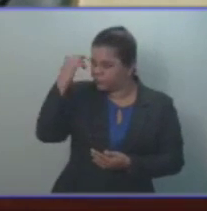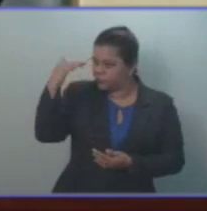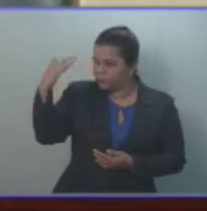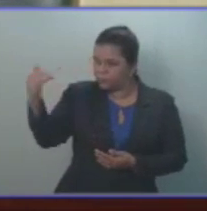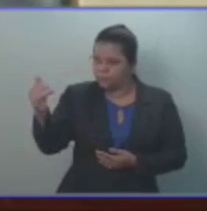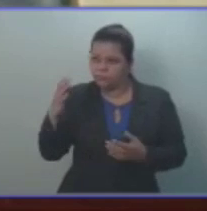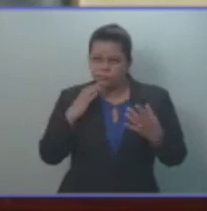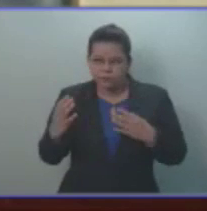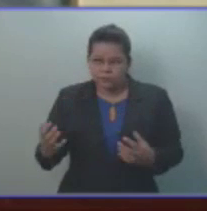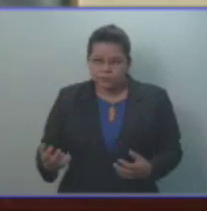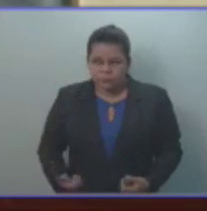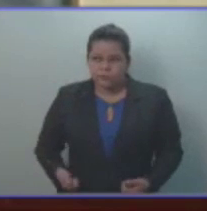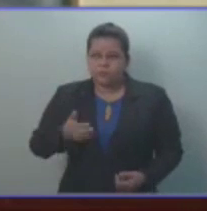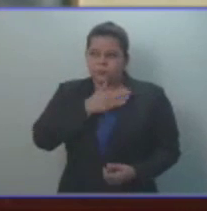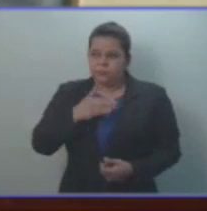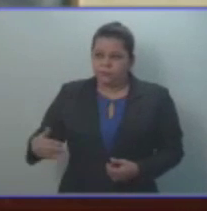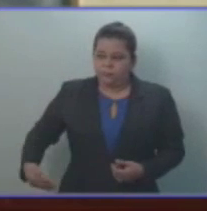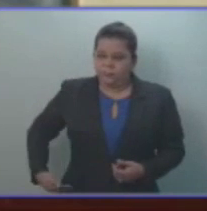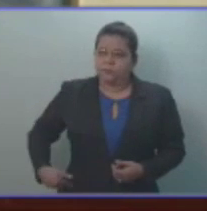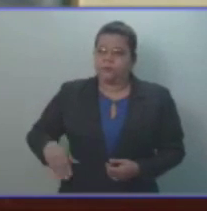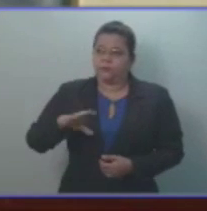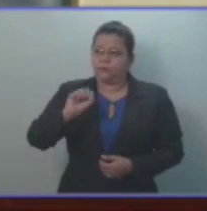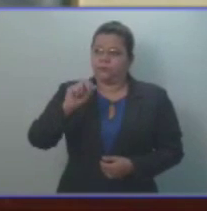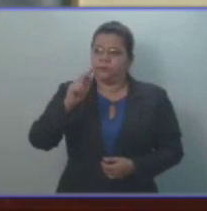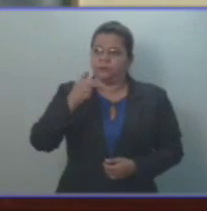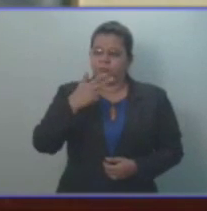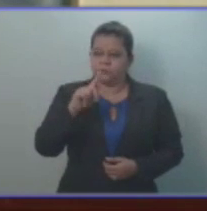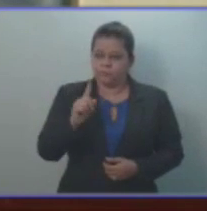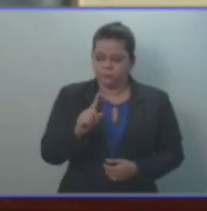del presidente Salvador Sánchez Serén